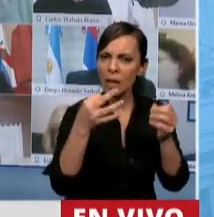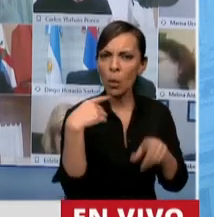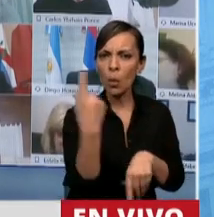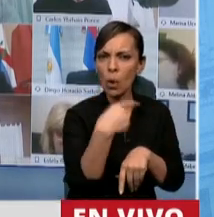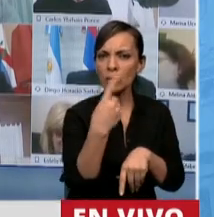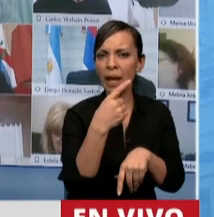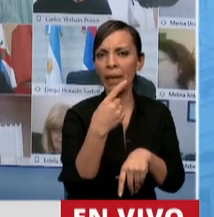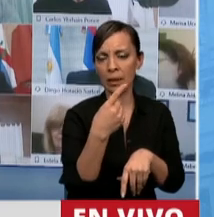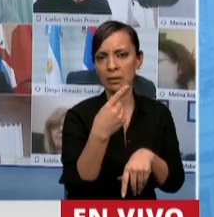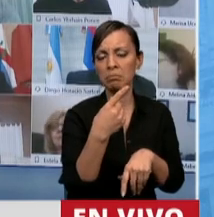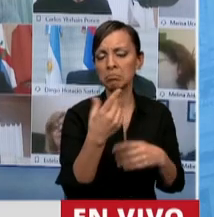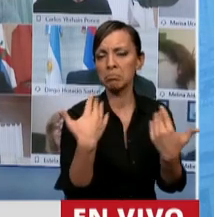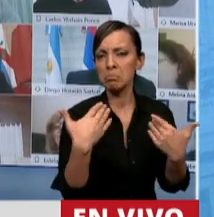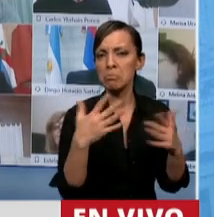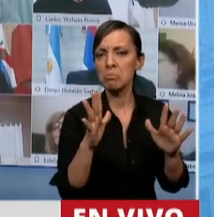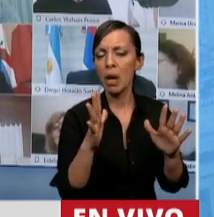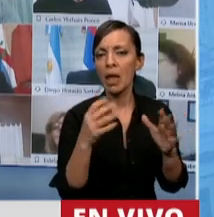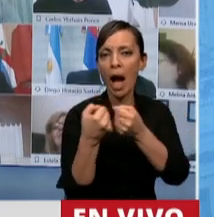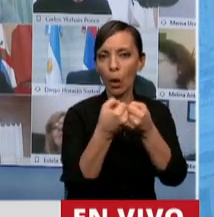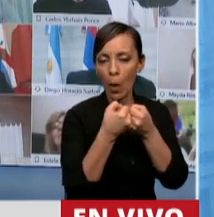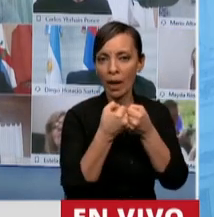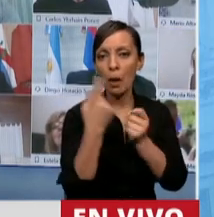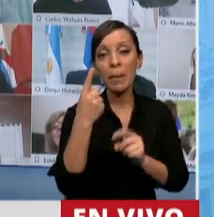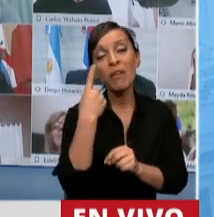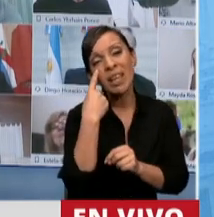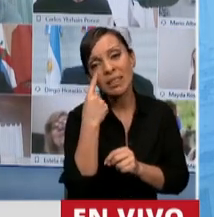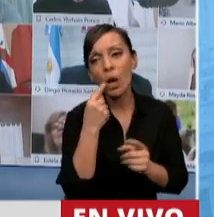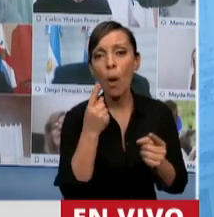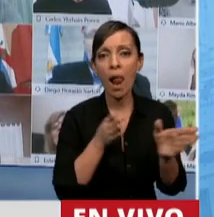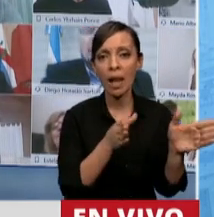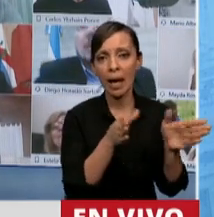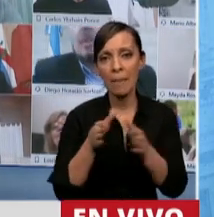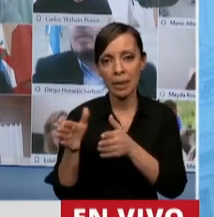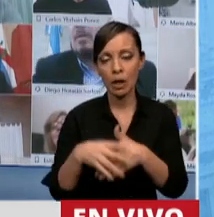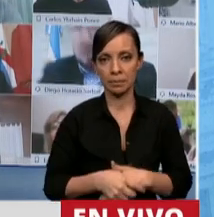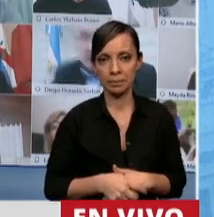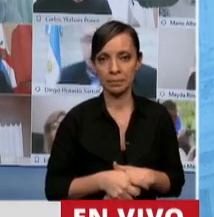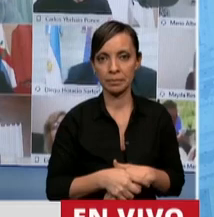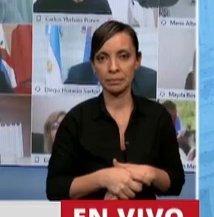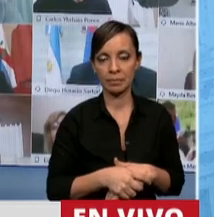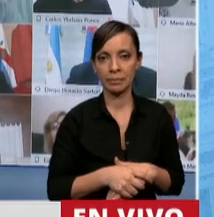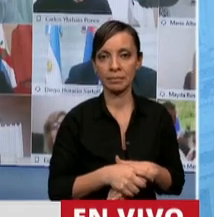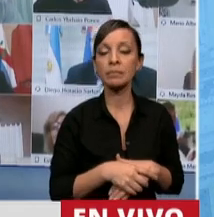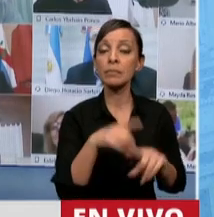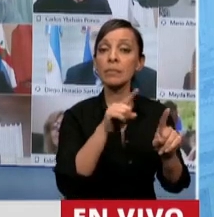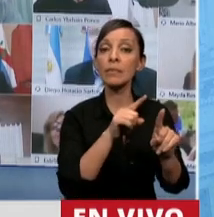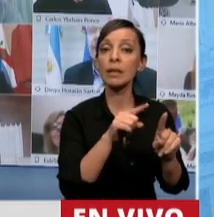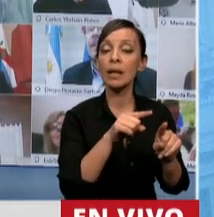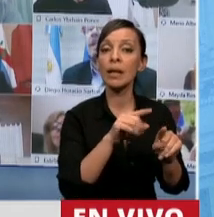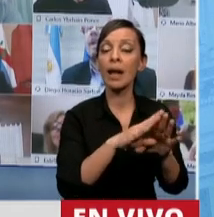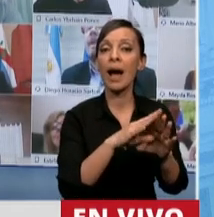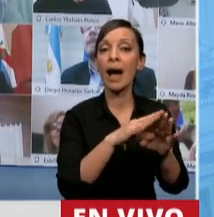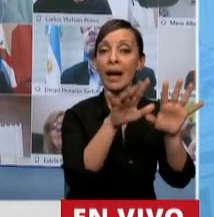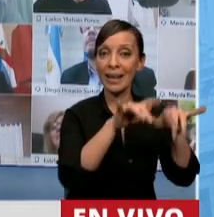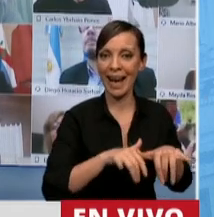muchos de ustedes esas cosas los compartirán, pero fíjense si siguen en ese camino. La Carta Democrática de la